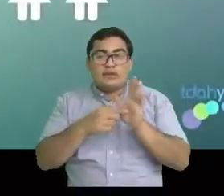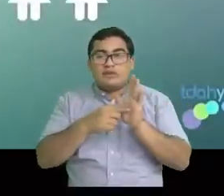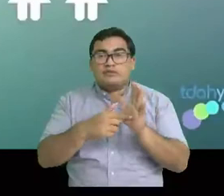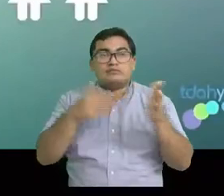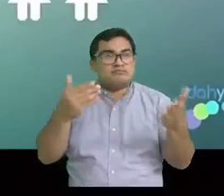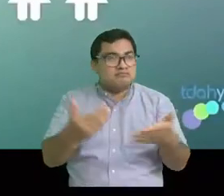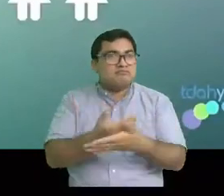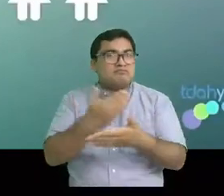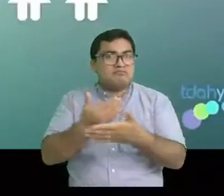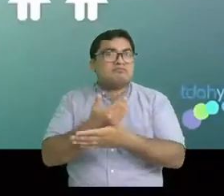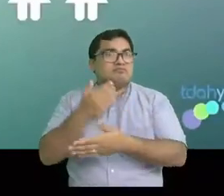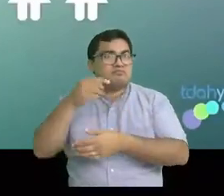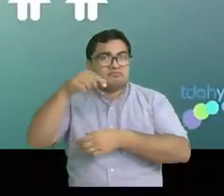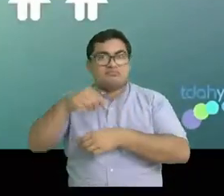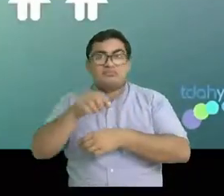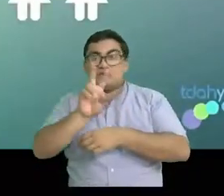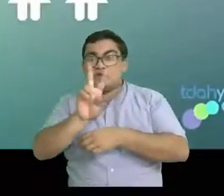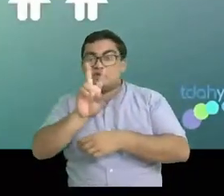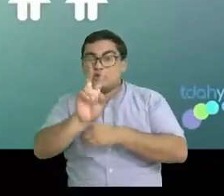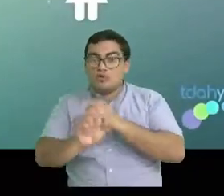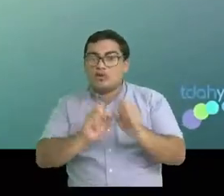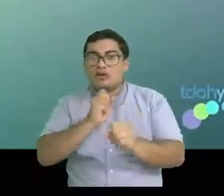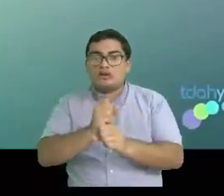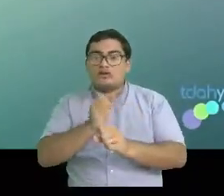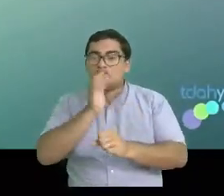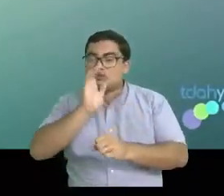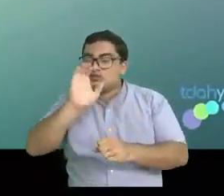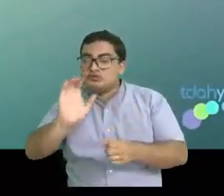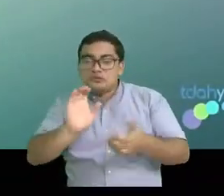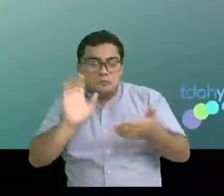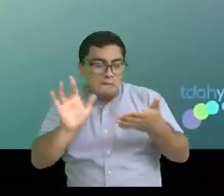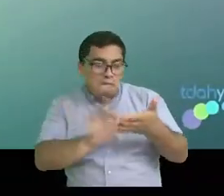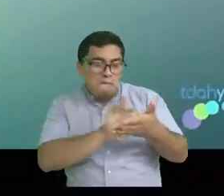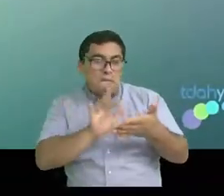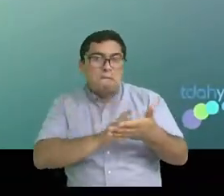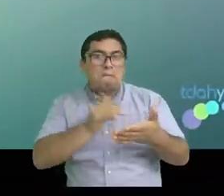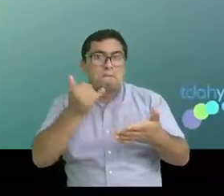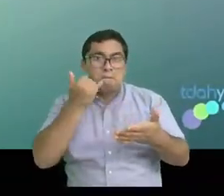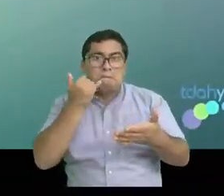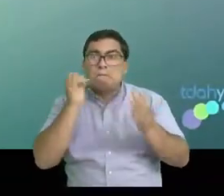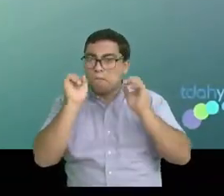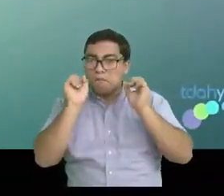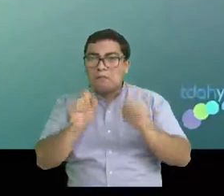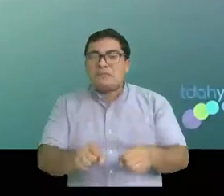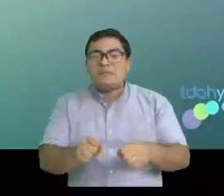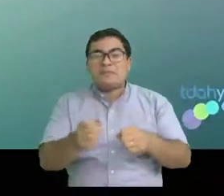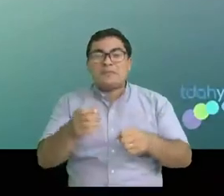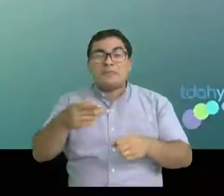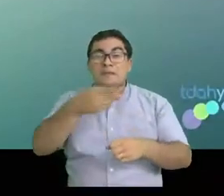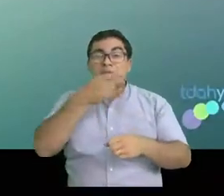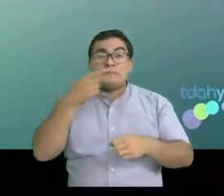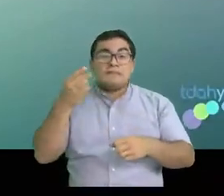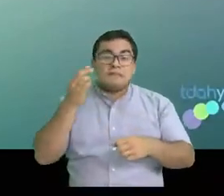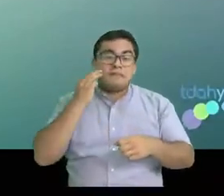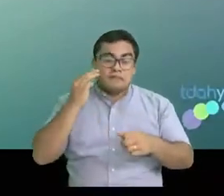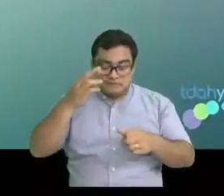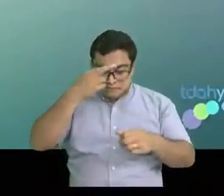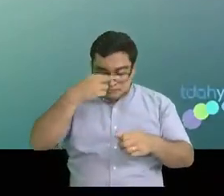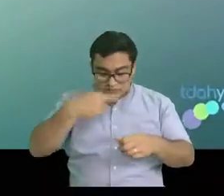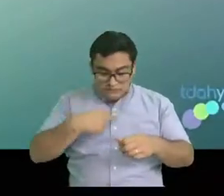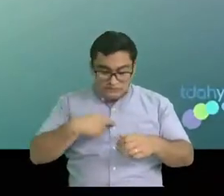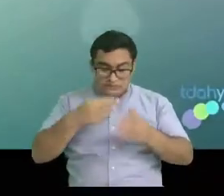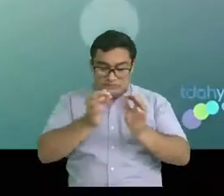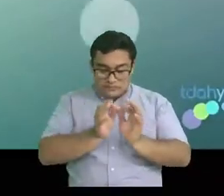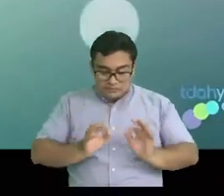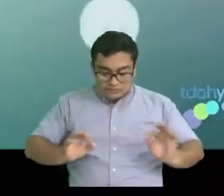niños, desde que tienen 2 años, saben usar un celular. Sí. Entonces, como padres tenemos la responsabilidad, tienen que tener la